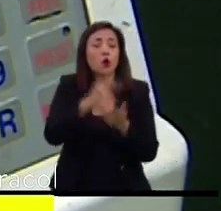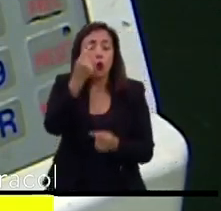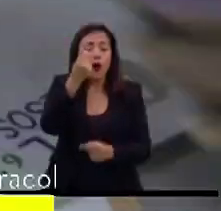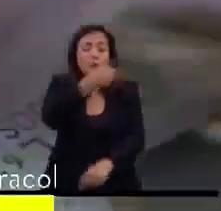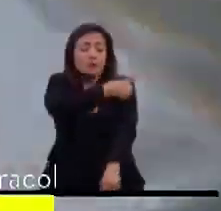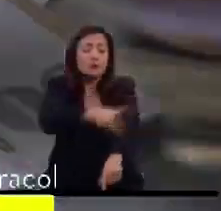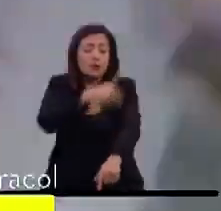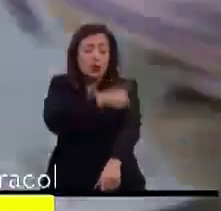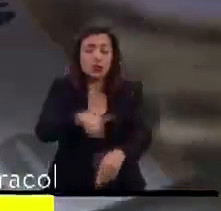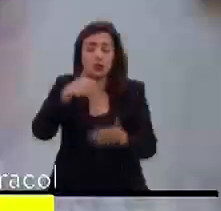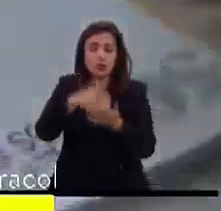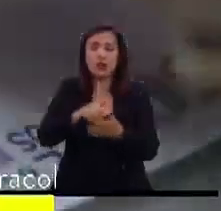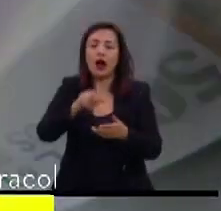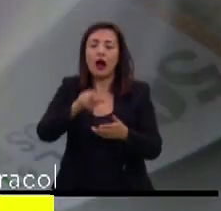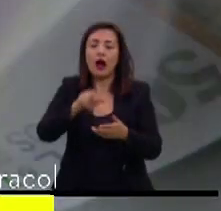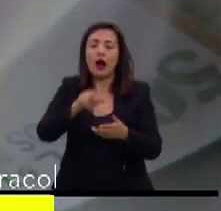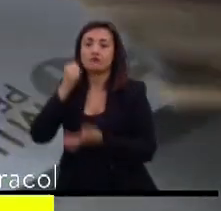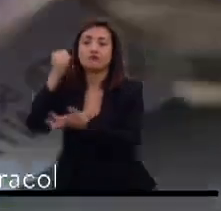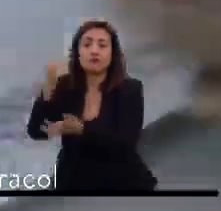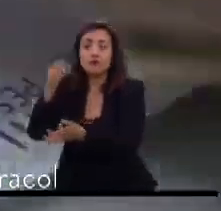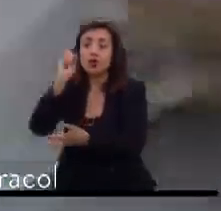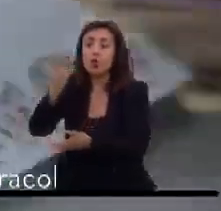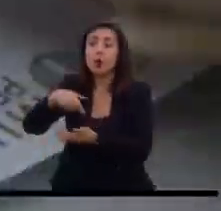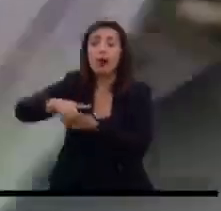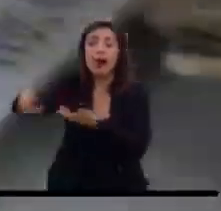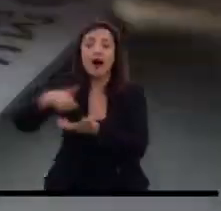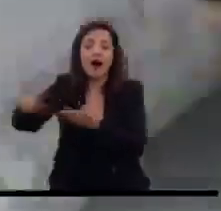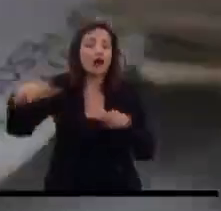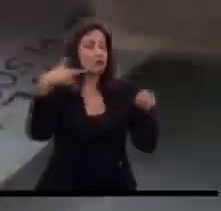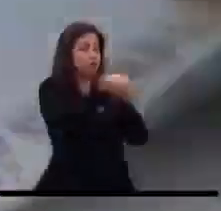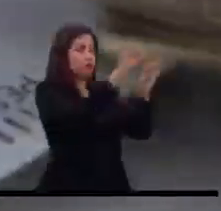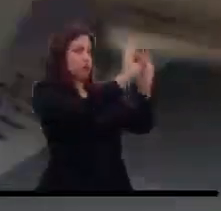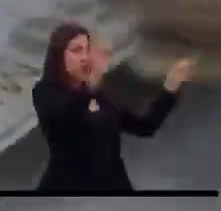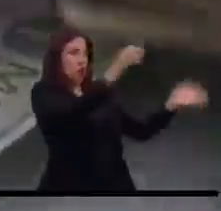pesos fueron cancelados, es decir, sus destinatarios solicitaron suspender los desembolsos.